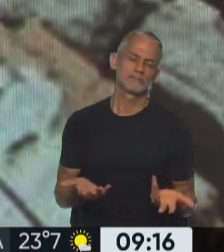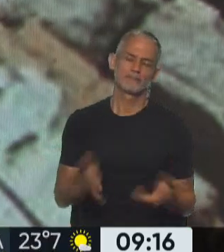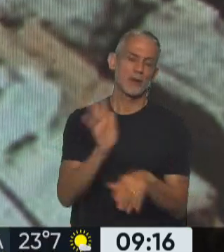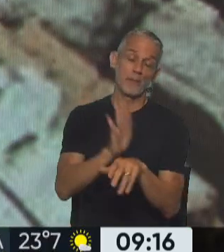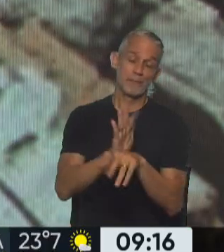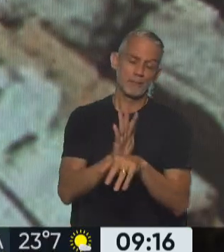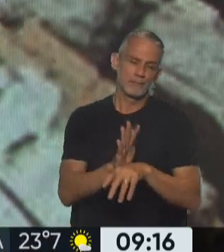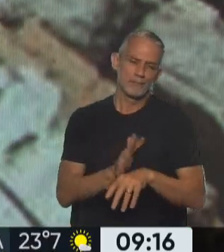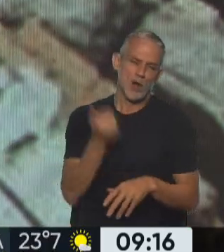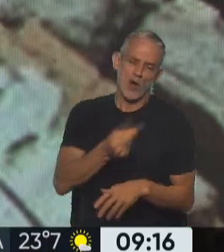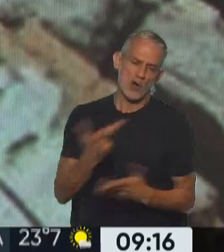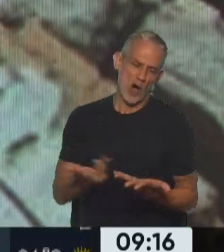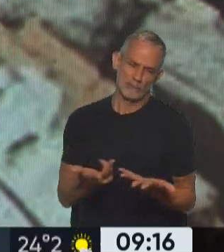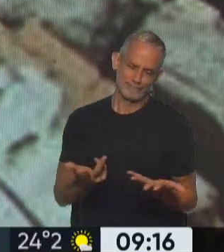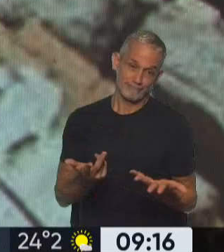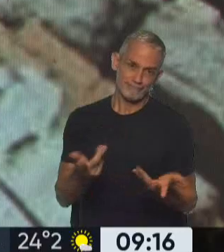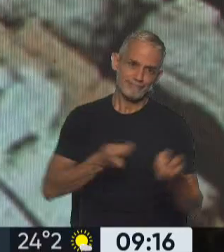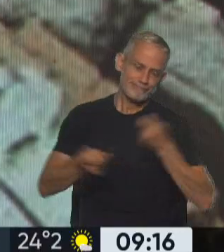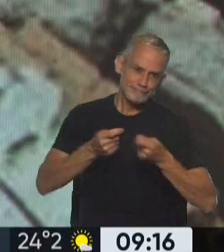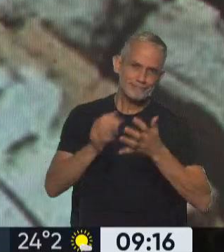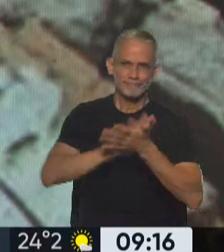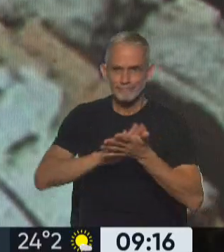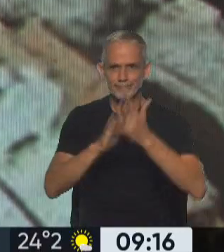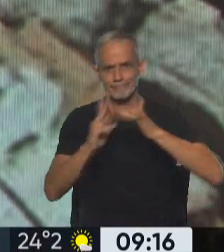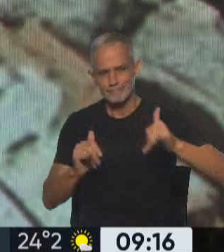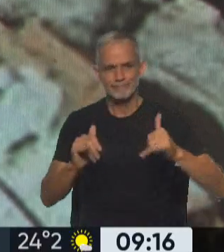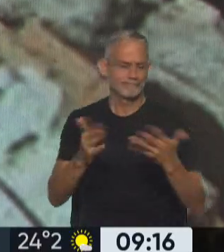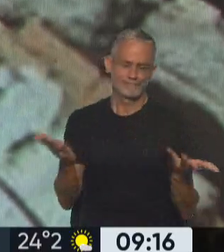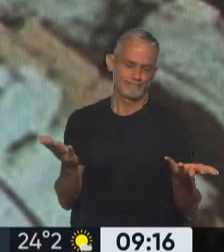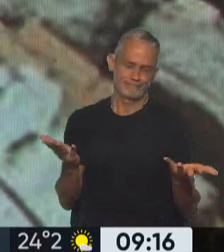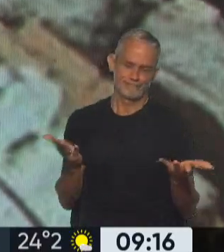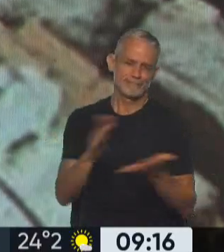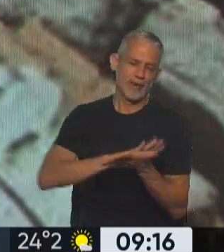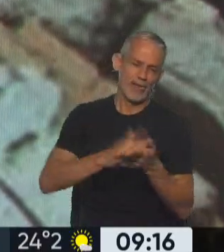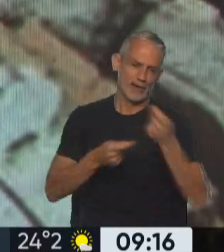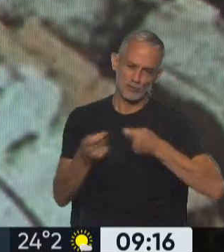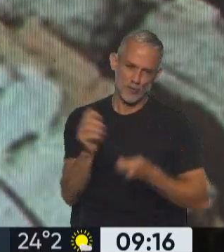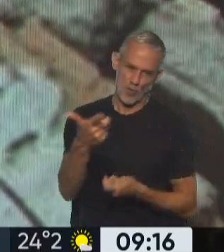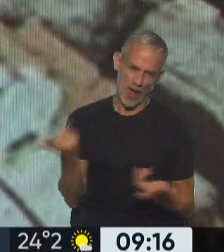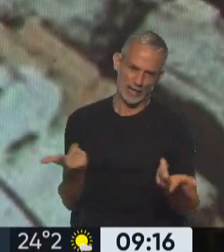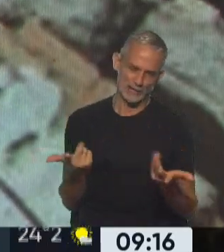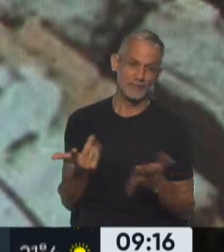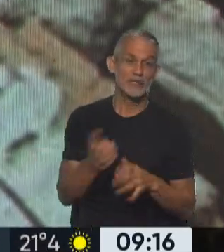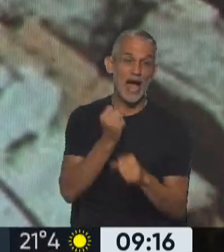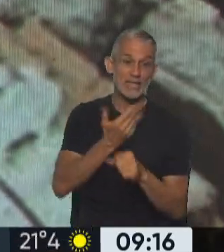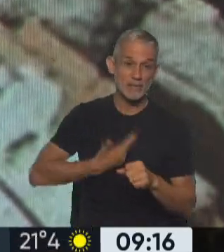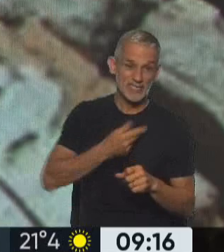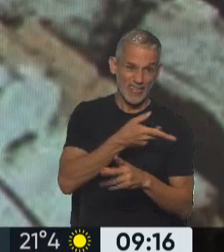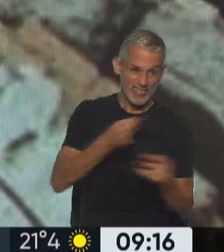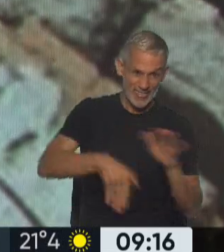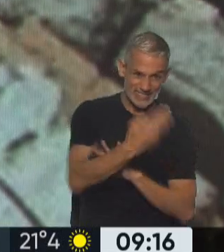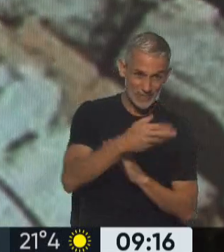hay ningún visto de una cercanía, claro, de avance, de negociación. La verdad, no hay ninguna pista